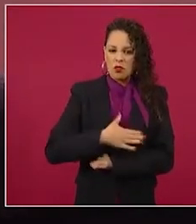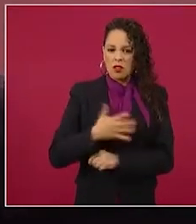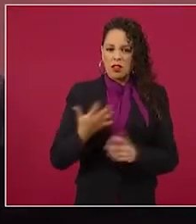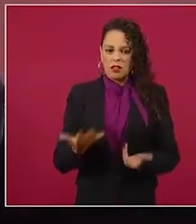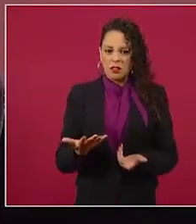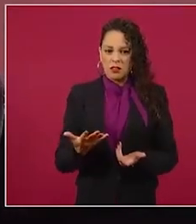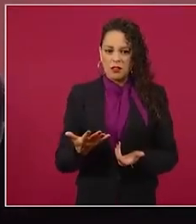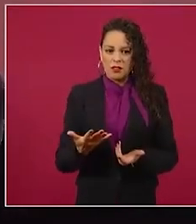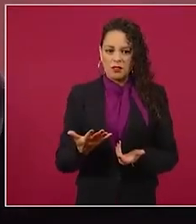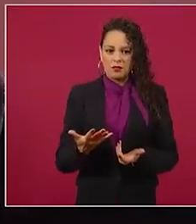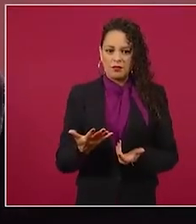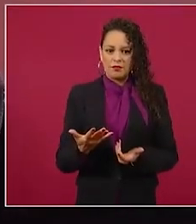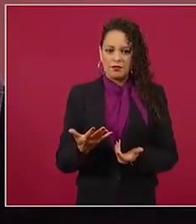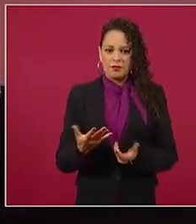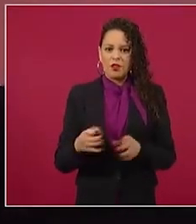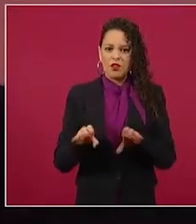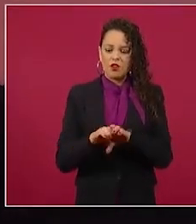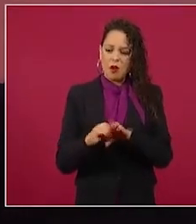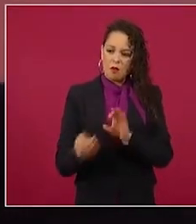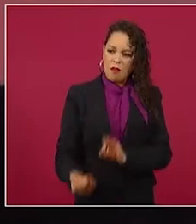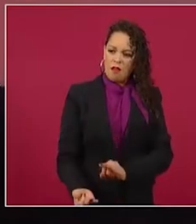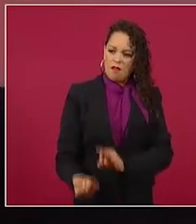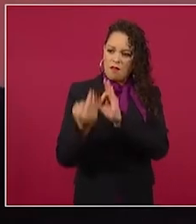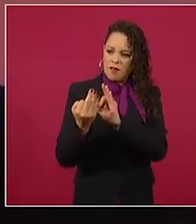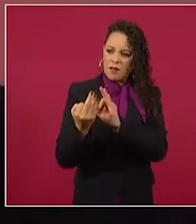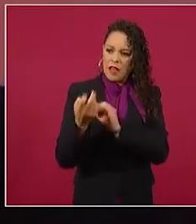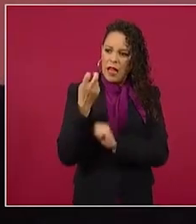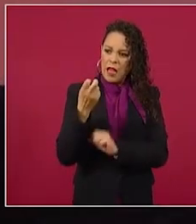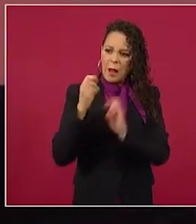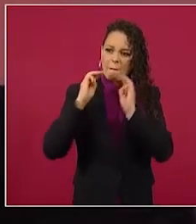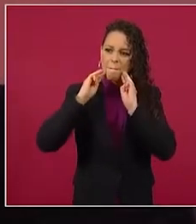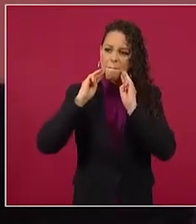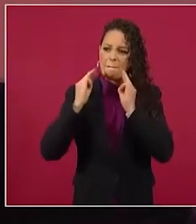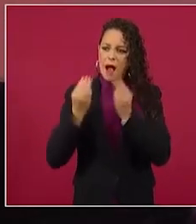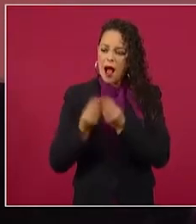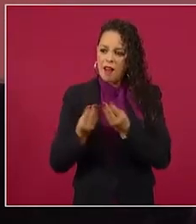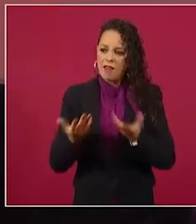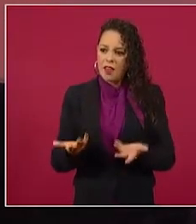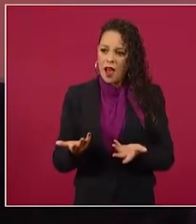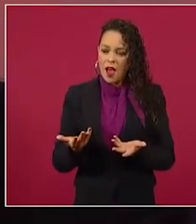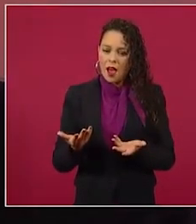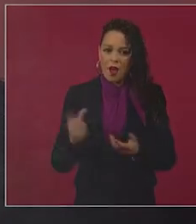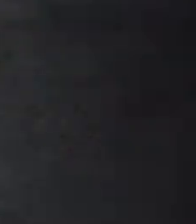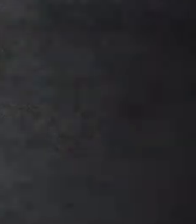se puede enfrentar a una mafia de poder sin autoridad moral.